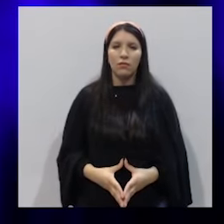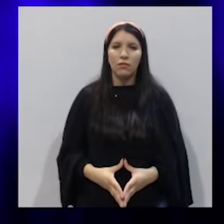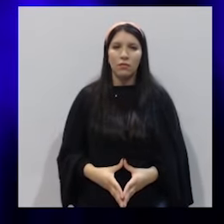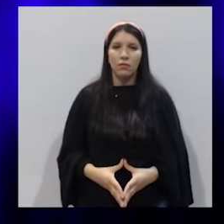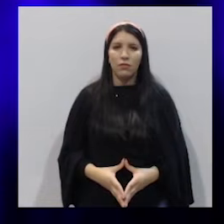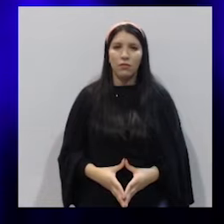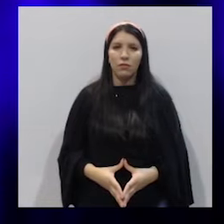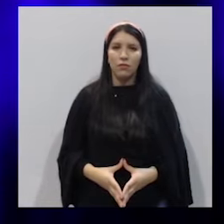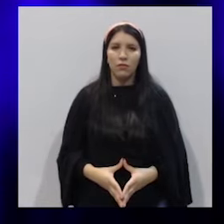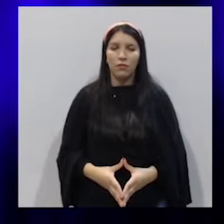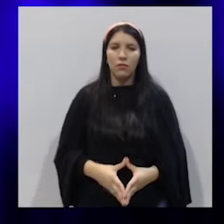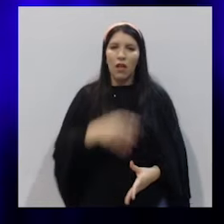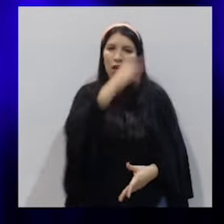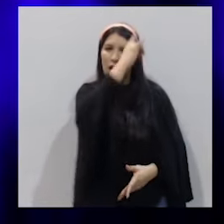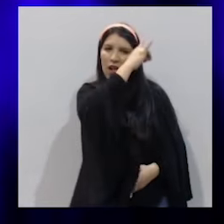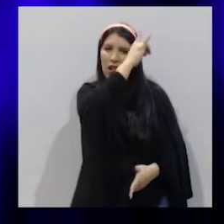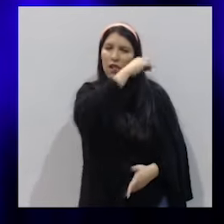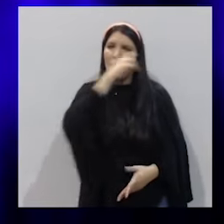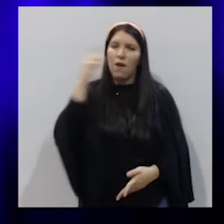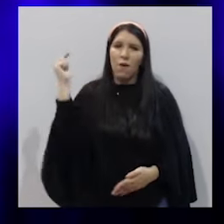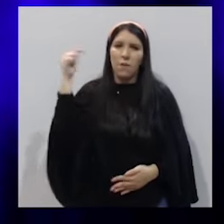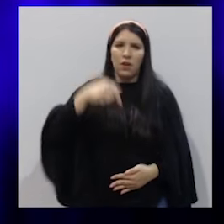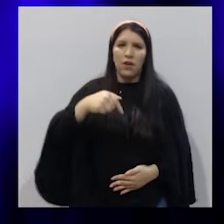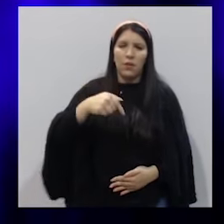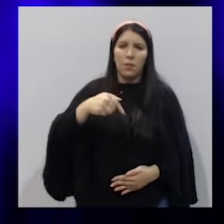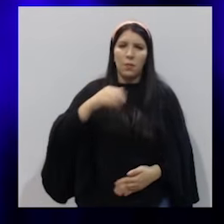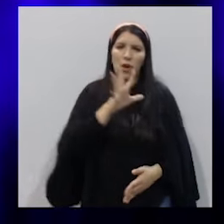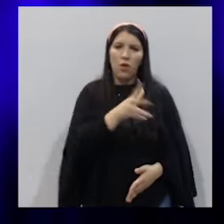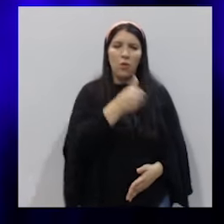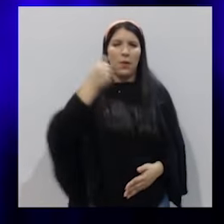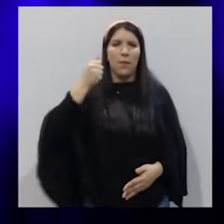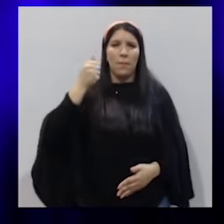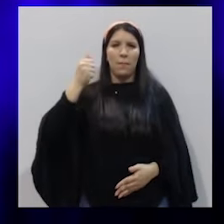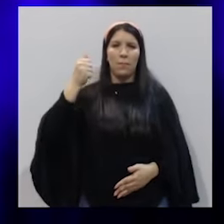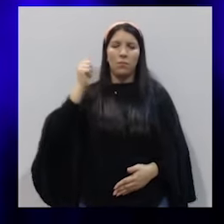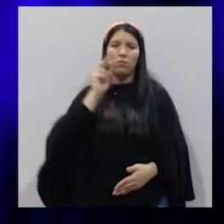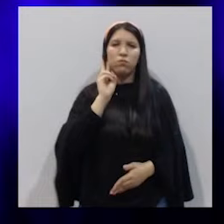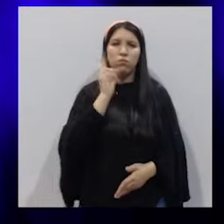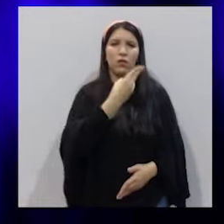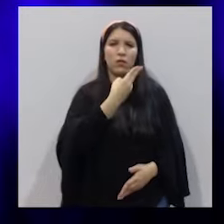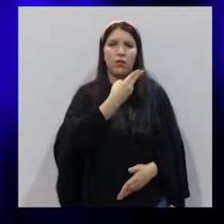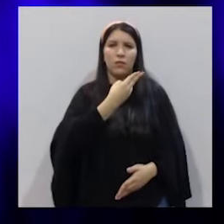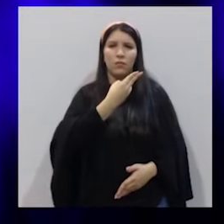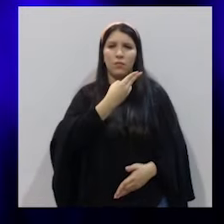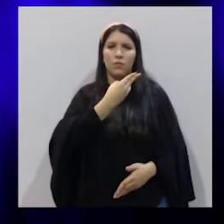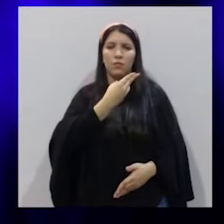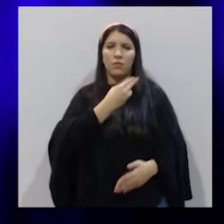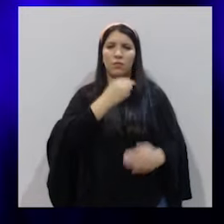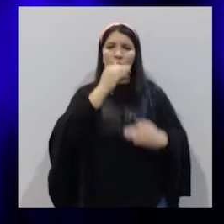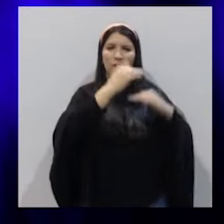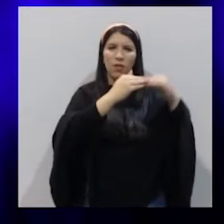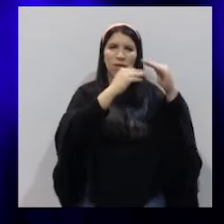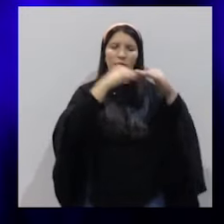ladrón viene para robar matar y destruir esa es la estrategia más jesús viene para que tengas